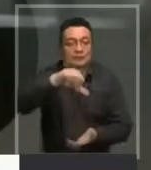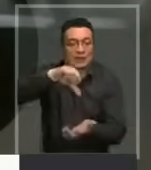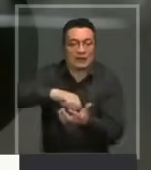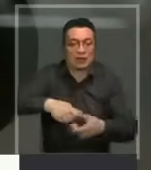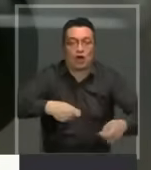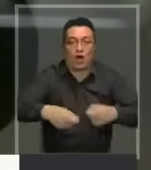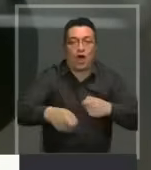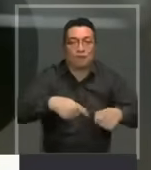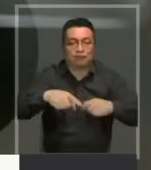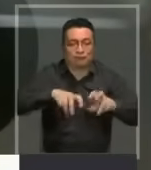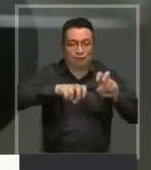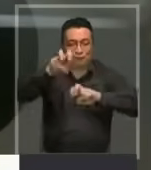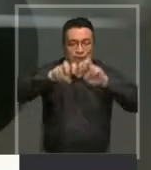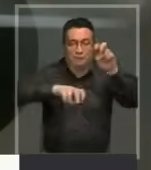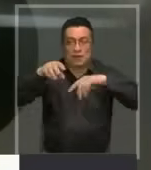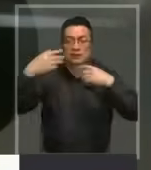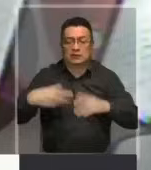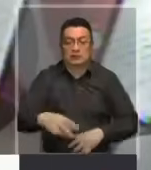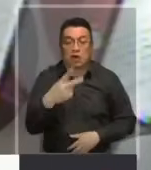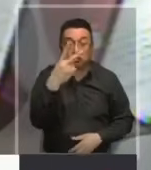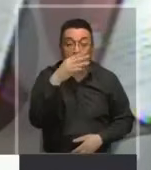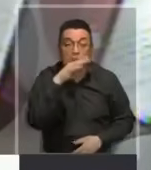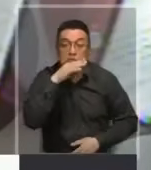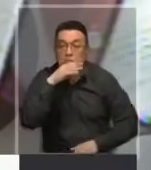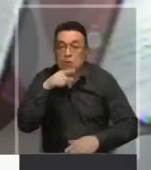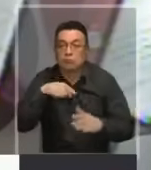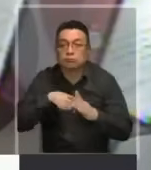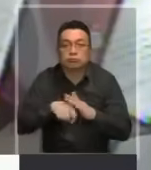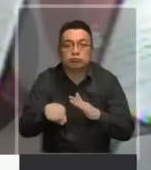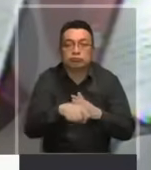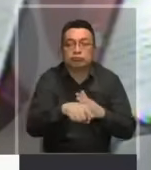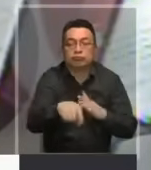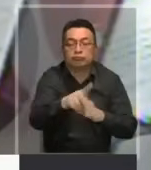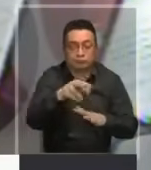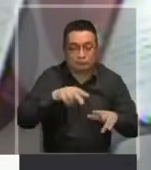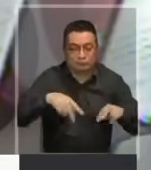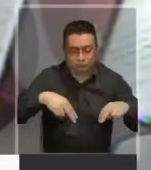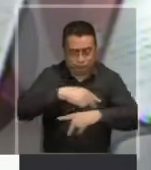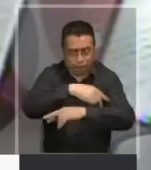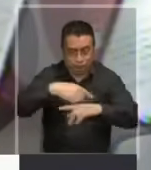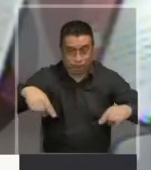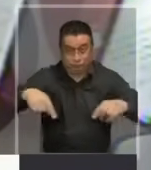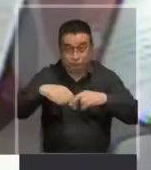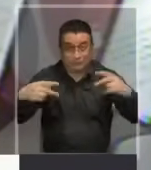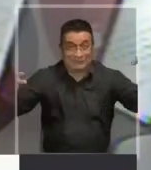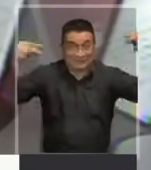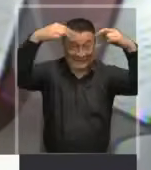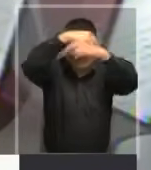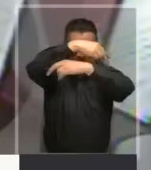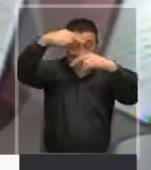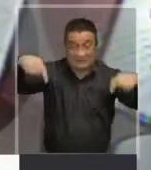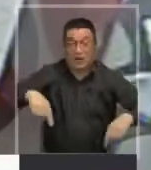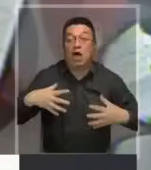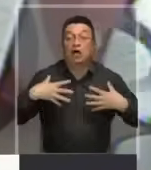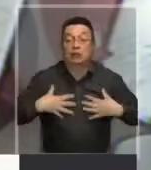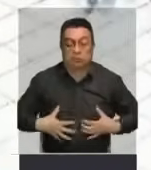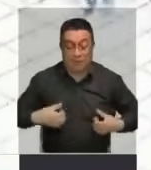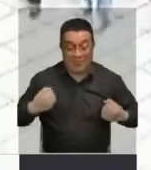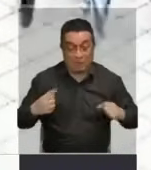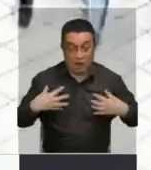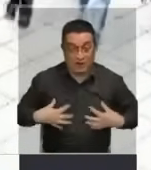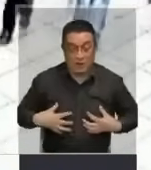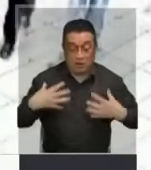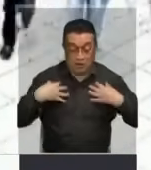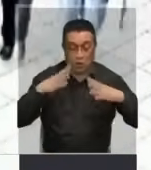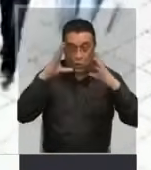comercial. Demoró 2 minutos en llegar a este lugar. Por el sector de la pasarela peatonal, ahora viste ropa deportiva, casaca oscura,